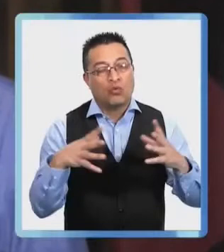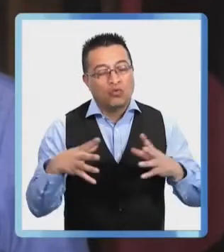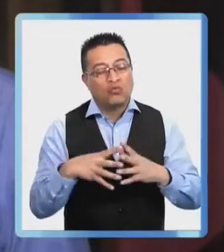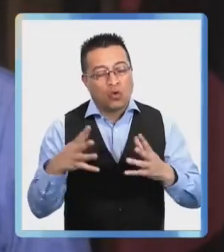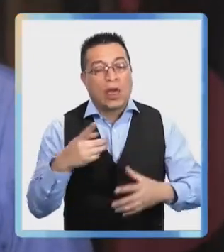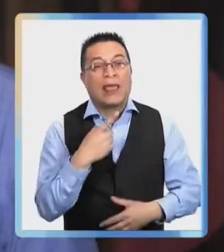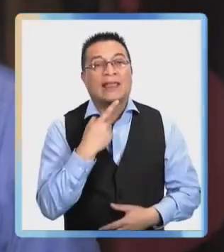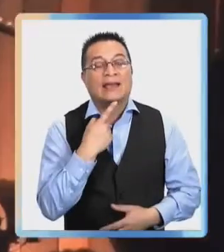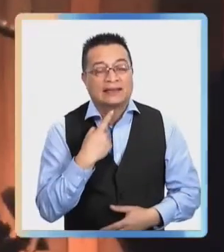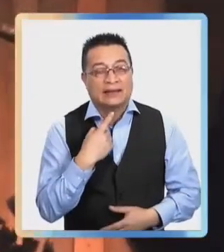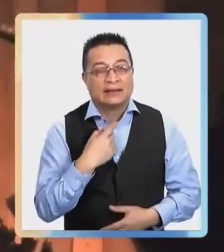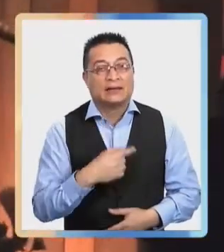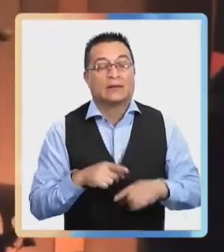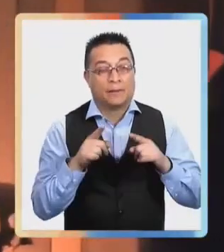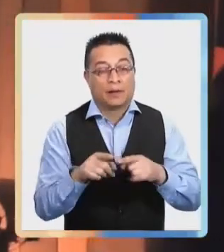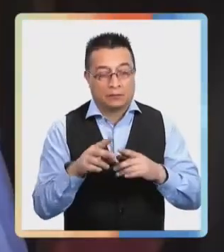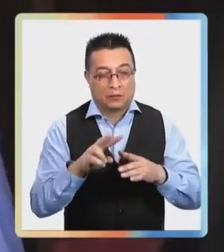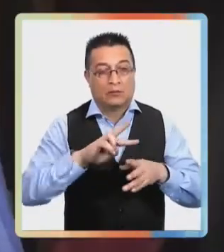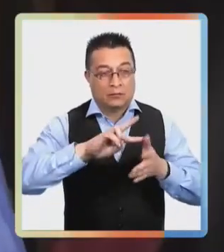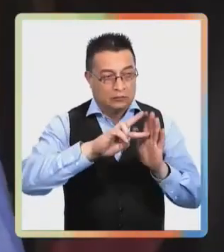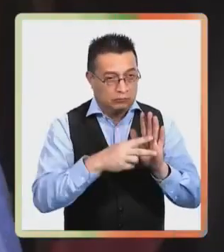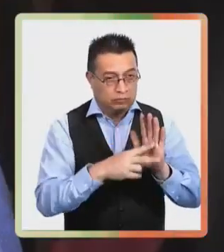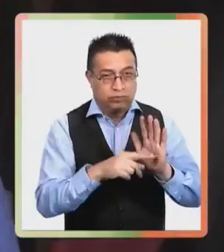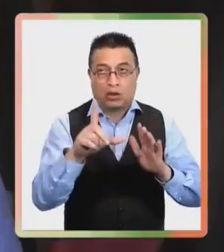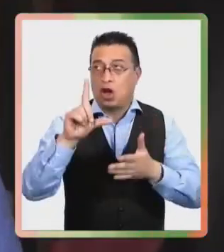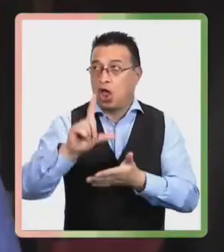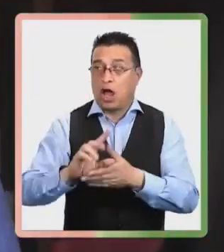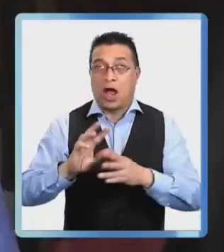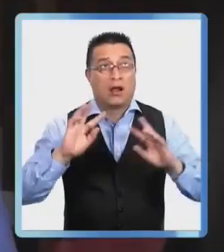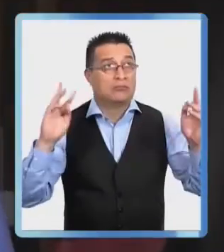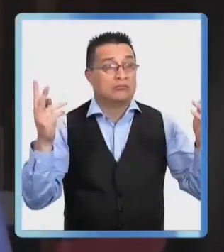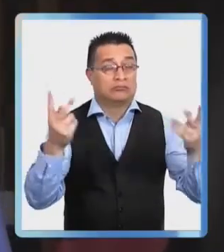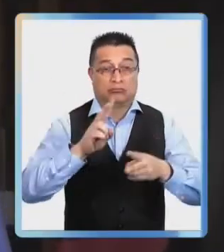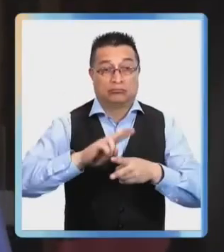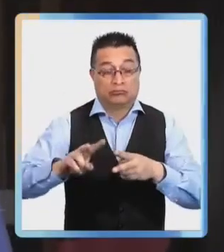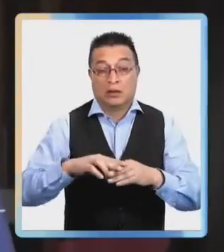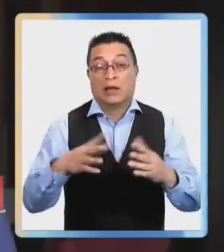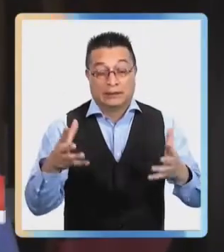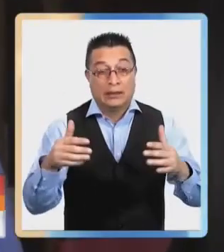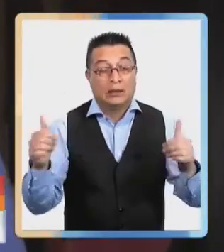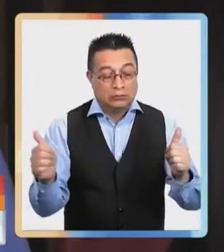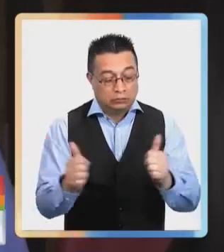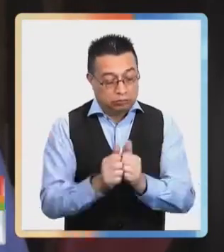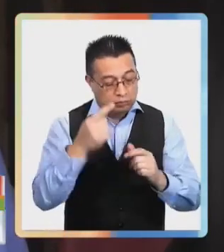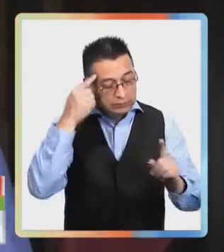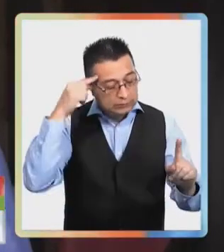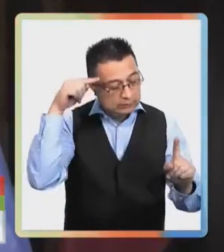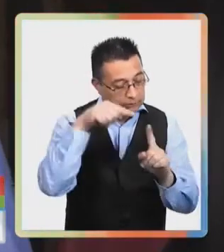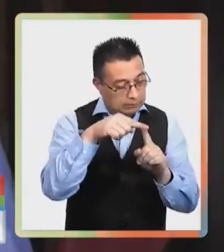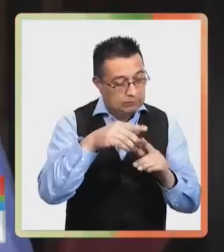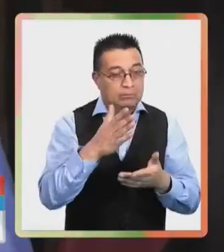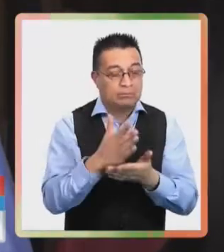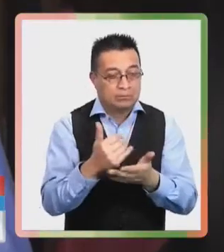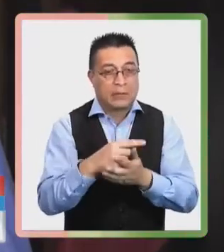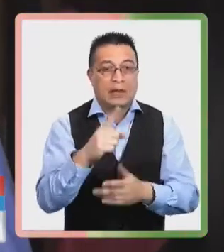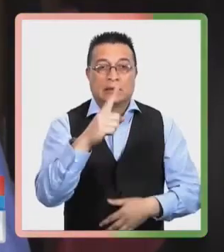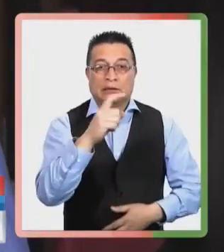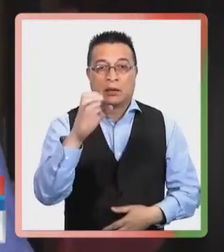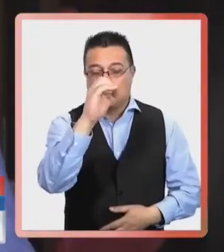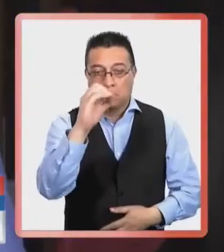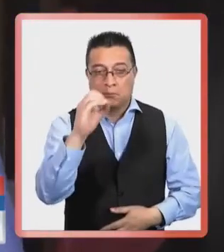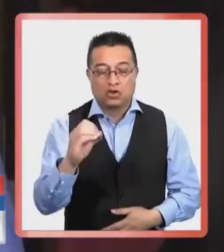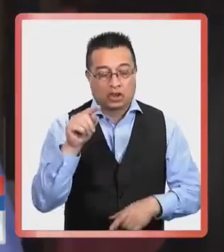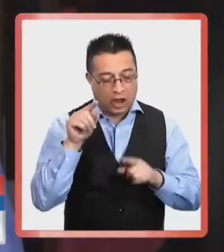muy interesante. Viene una remodelación para nuestro local y la remodelación que estamos haciendo viene pensada en